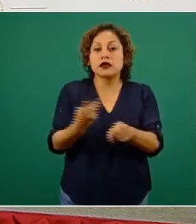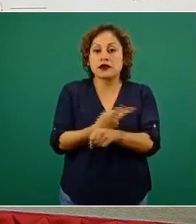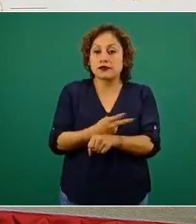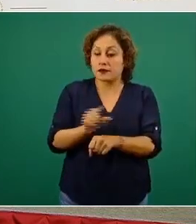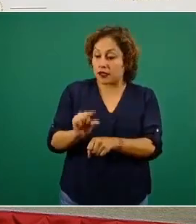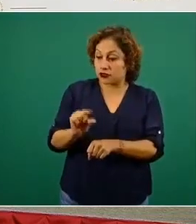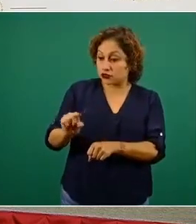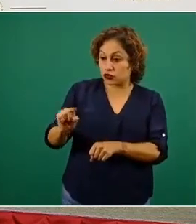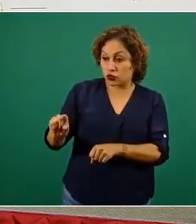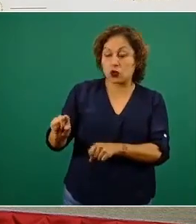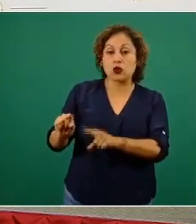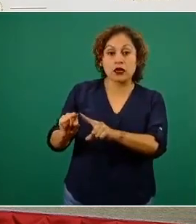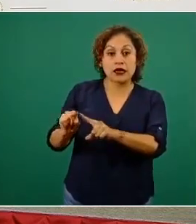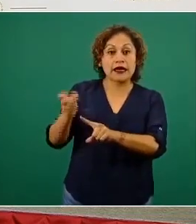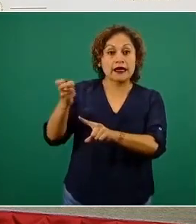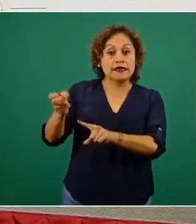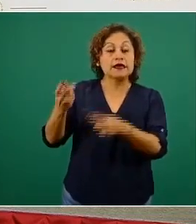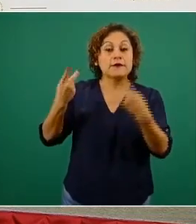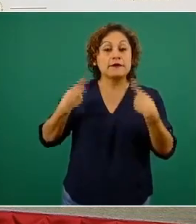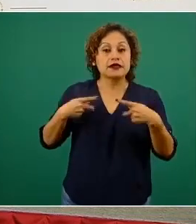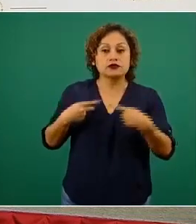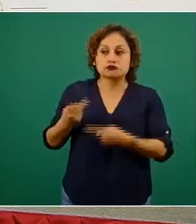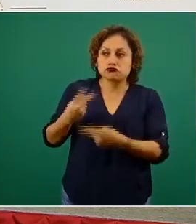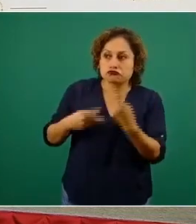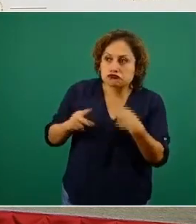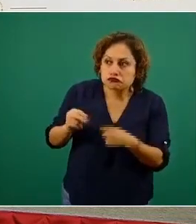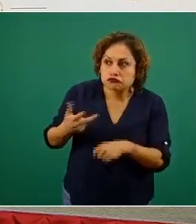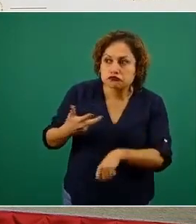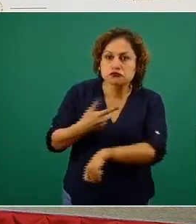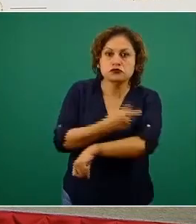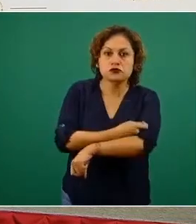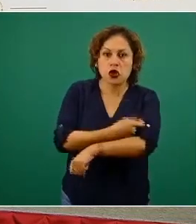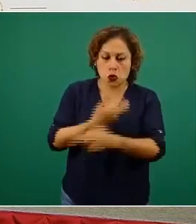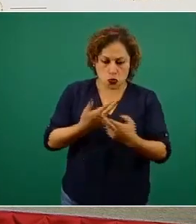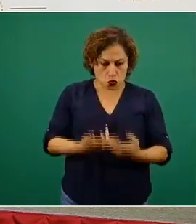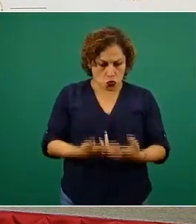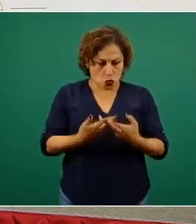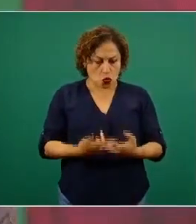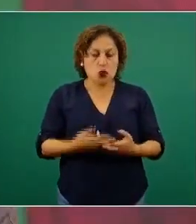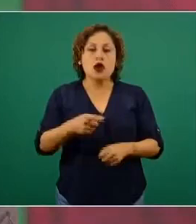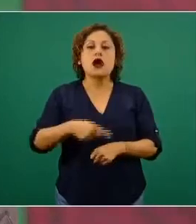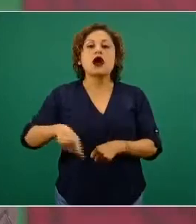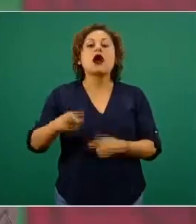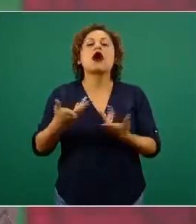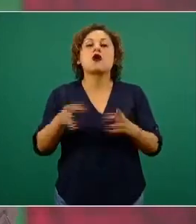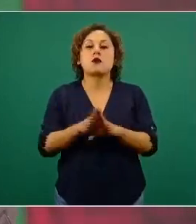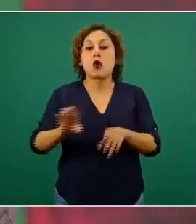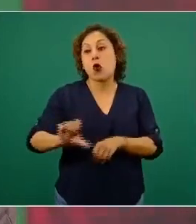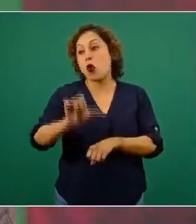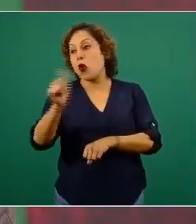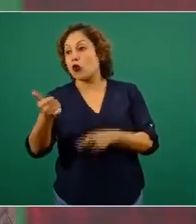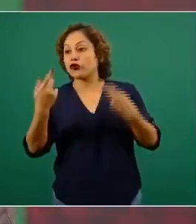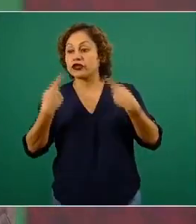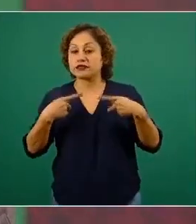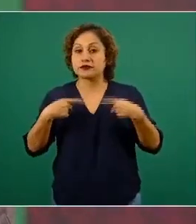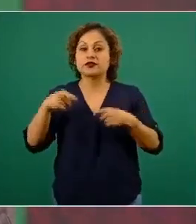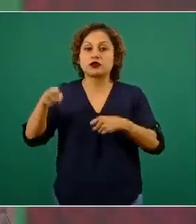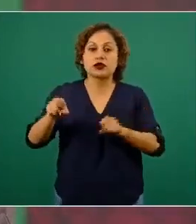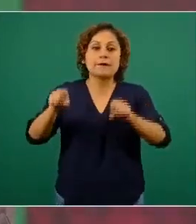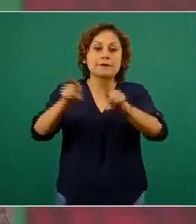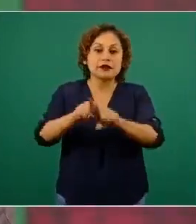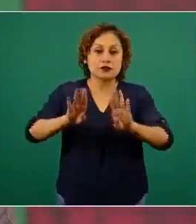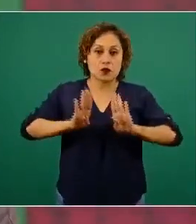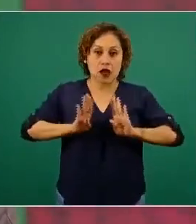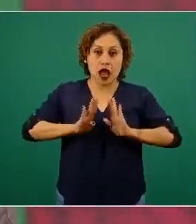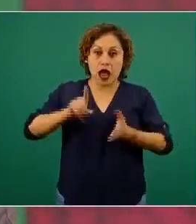número mayor de personal, también de salud, y otro personal de primera línea de trabajo de las Fuerzas Armadas y de la